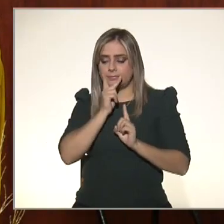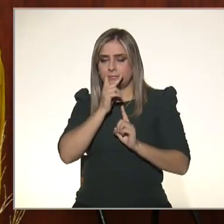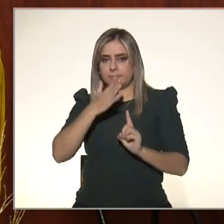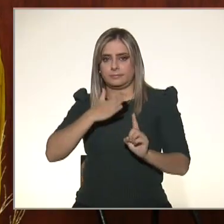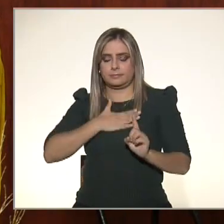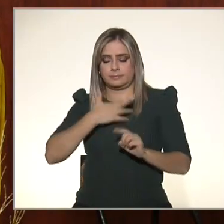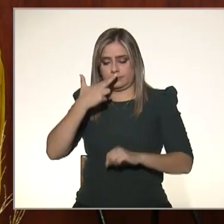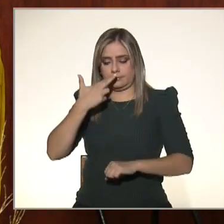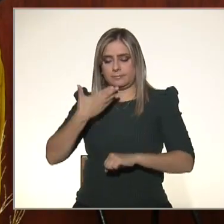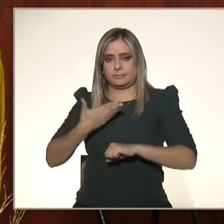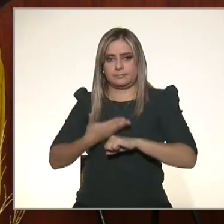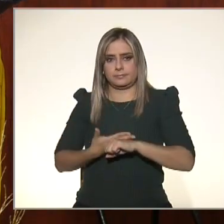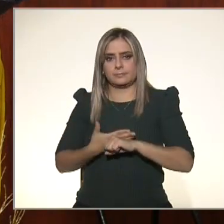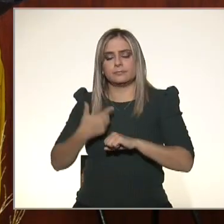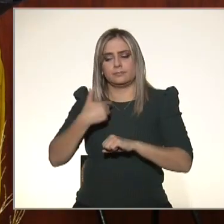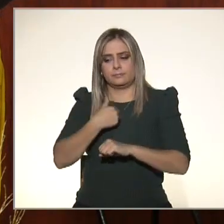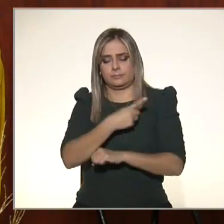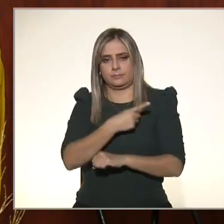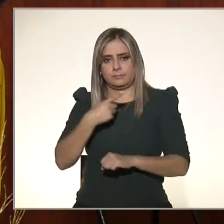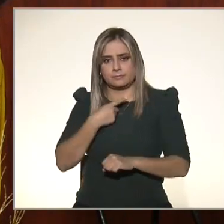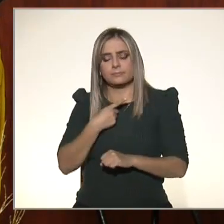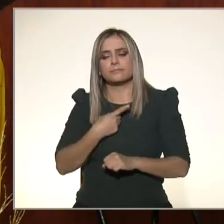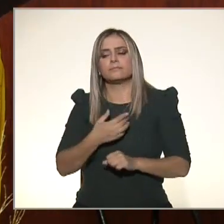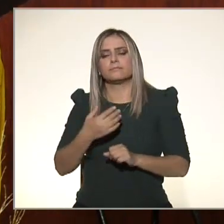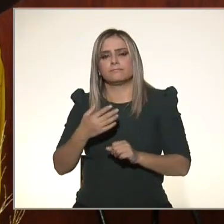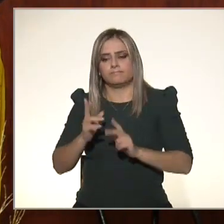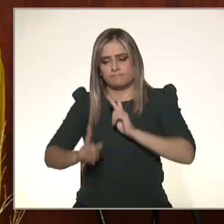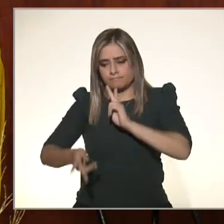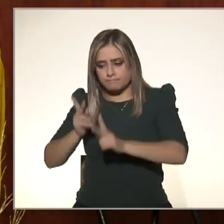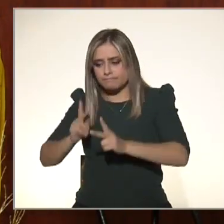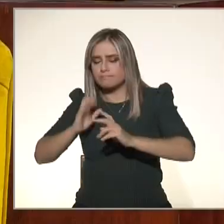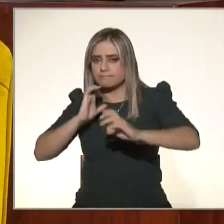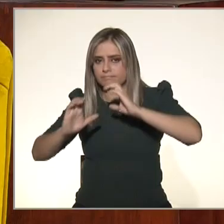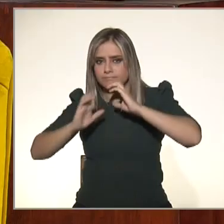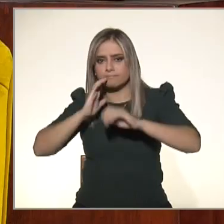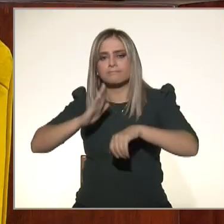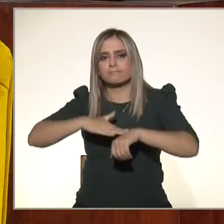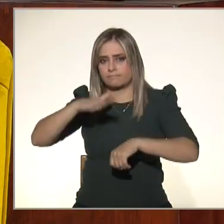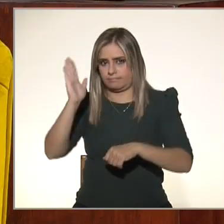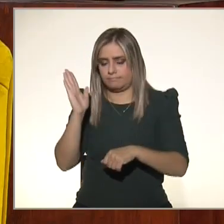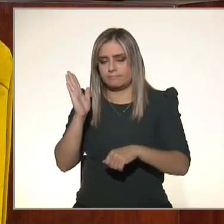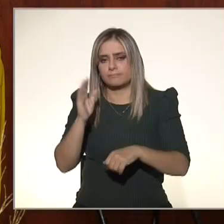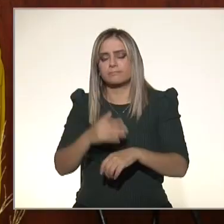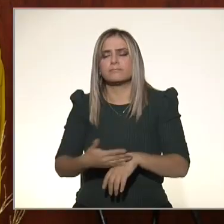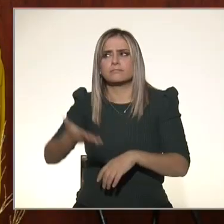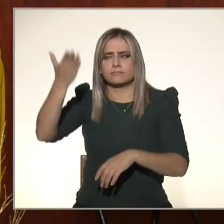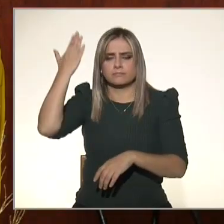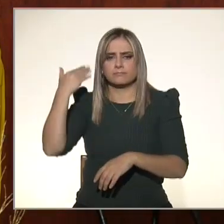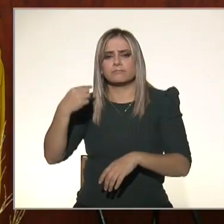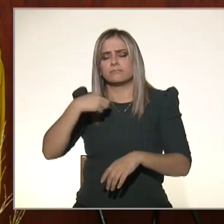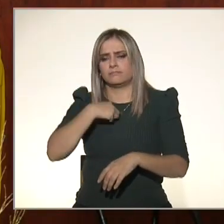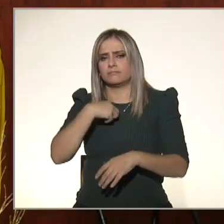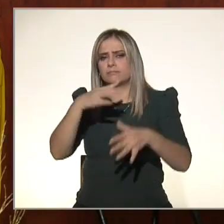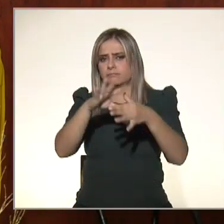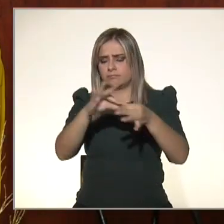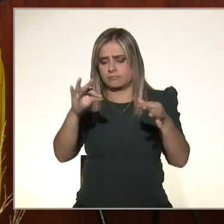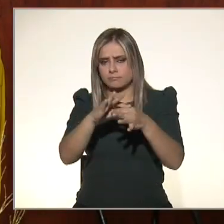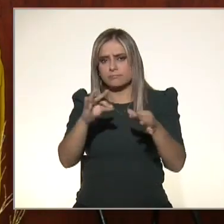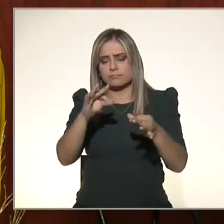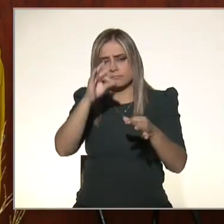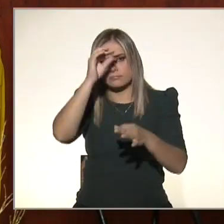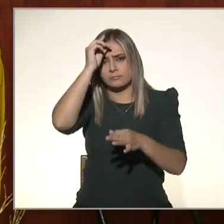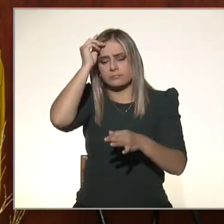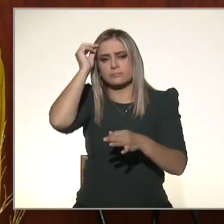de Participación más sí, activa. correcto, porque muchas veces, incluso lo hemos comentado en otras situaciones, la